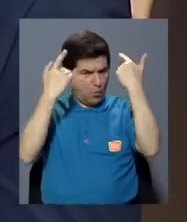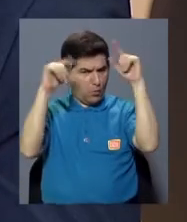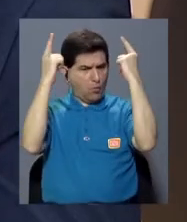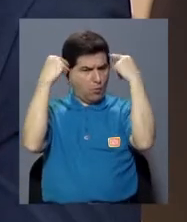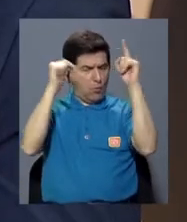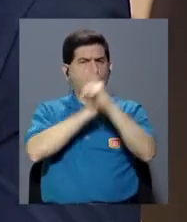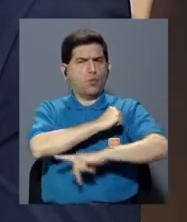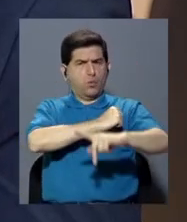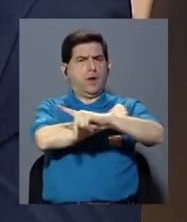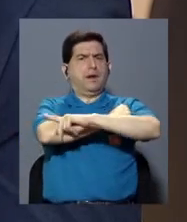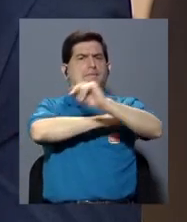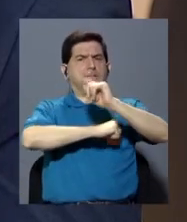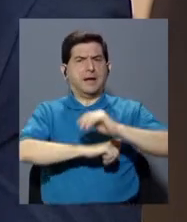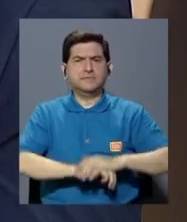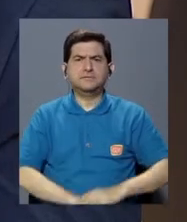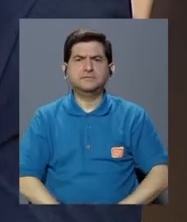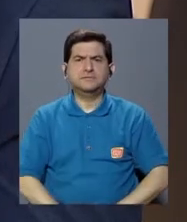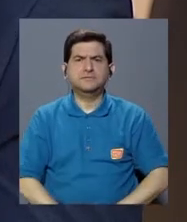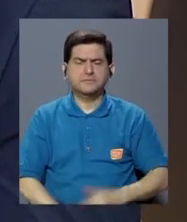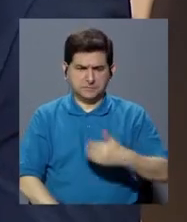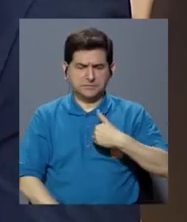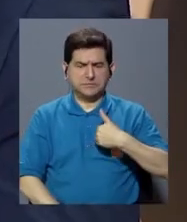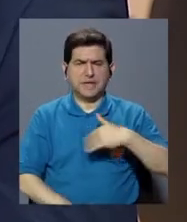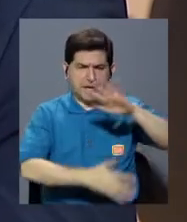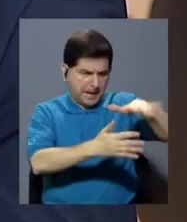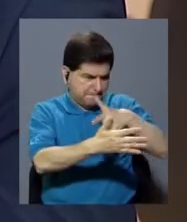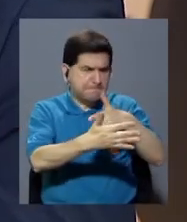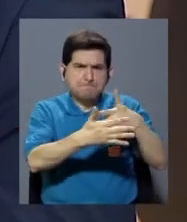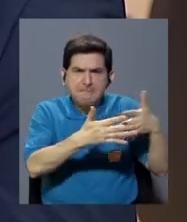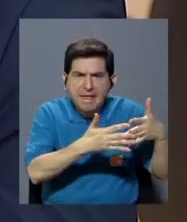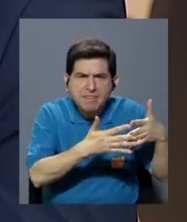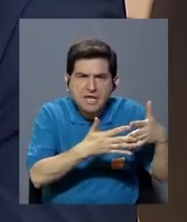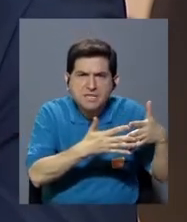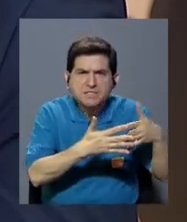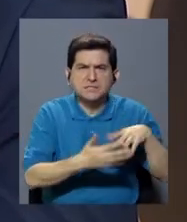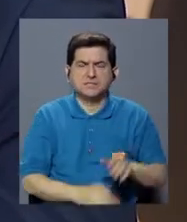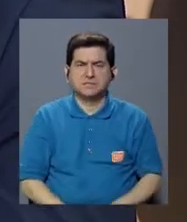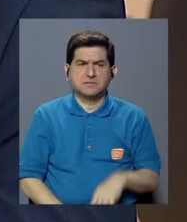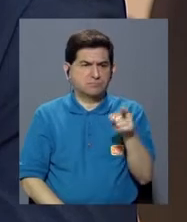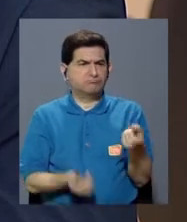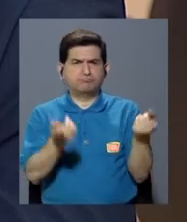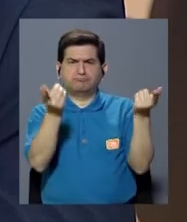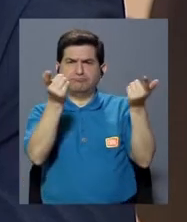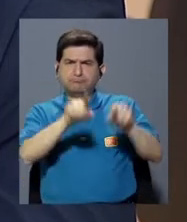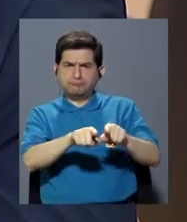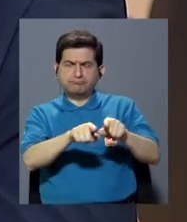gran logro país, creo. Totalmente. Yo, efectivamente, de tener una matriz tan